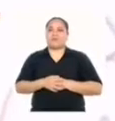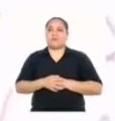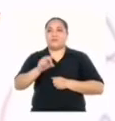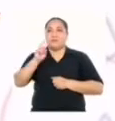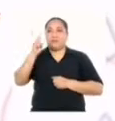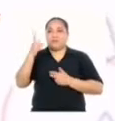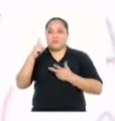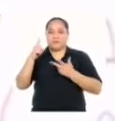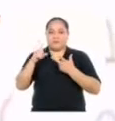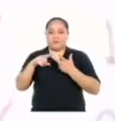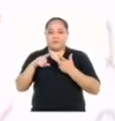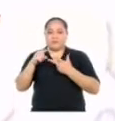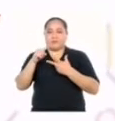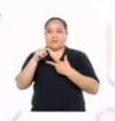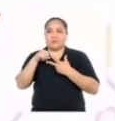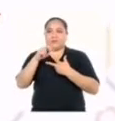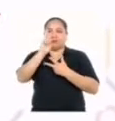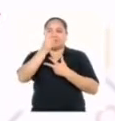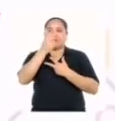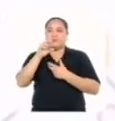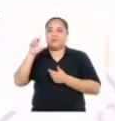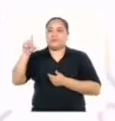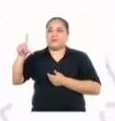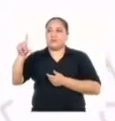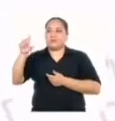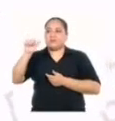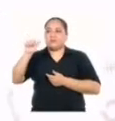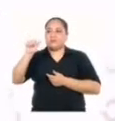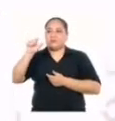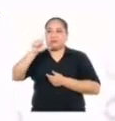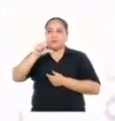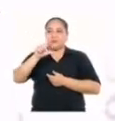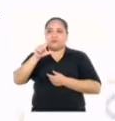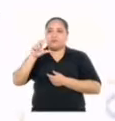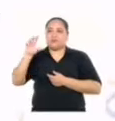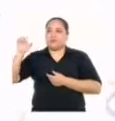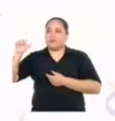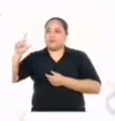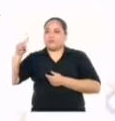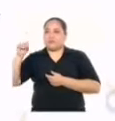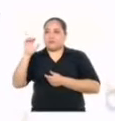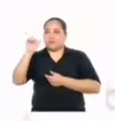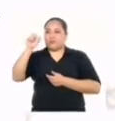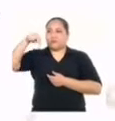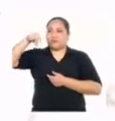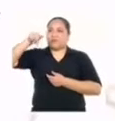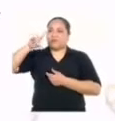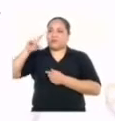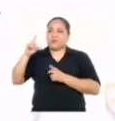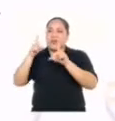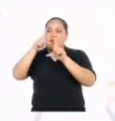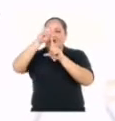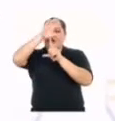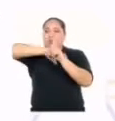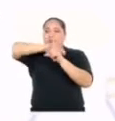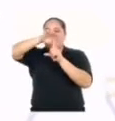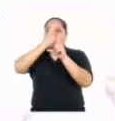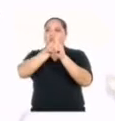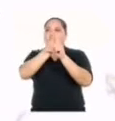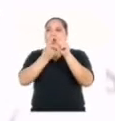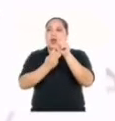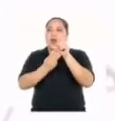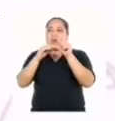El segundo criterio de congruencia, lado, ángulo, lado, dice que dos triángulos son congruentes si tienen dos